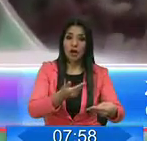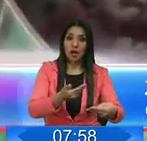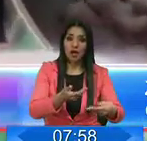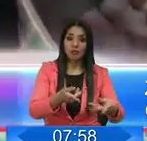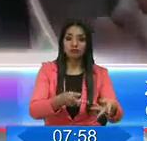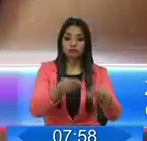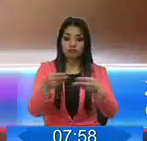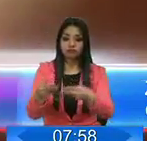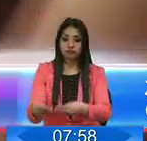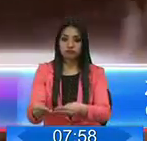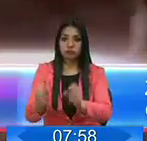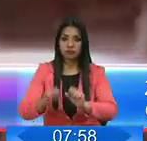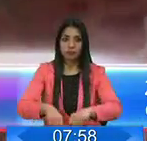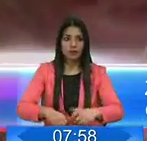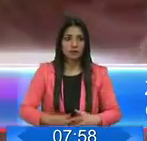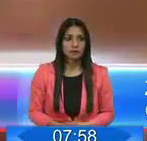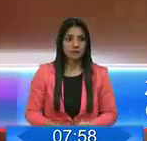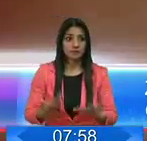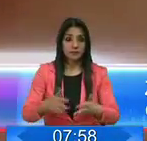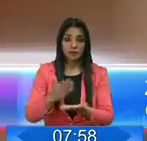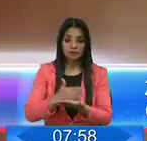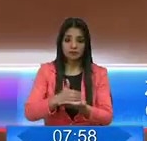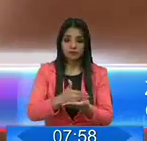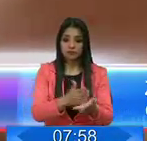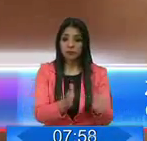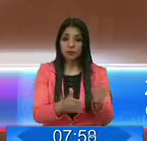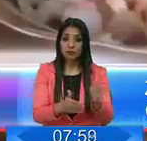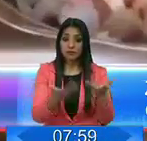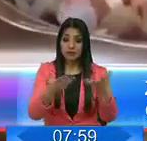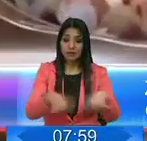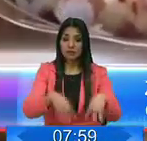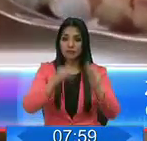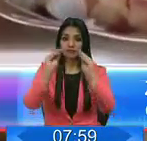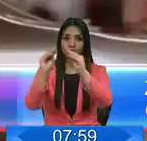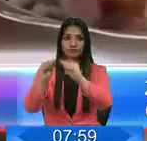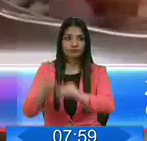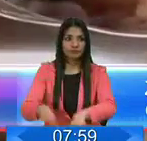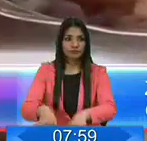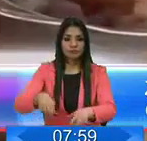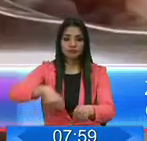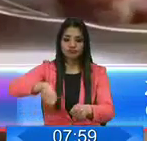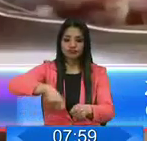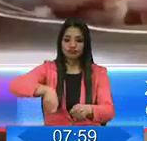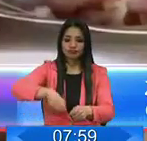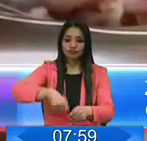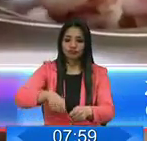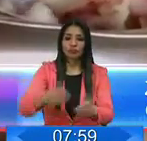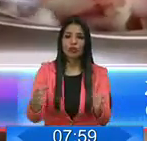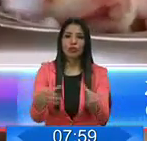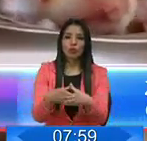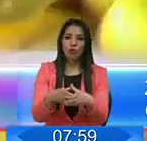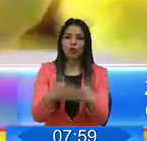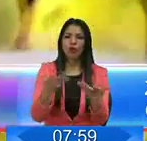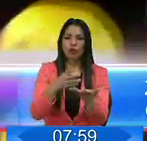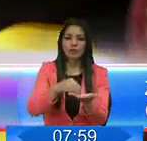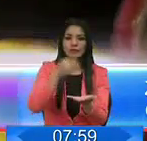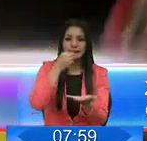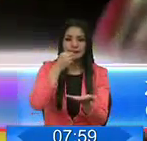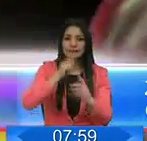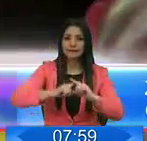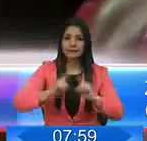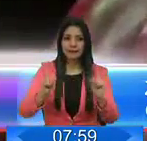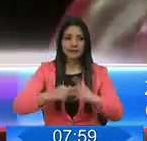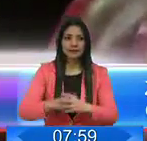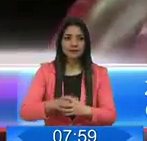restante. Una vez terminado el proceso de preparación, es colocada en la mesa acompañada con unas picaditas, una rica